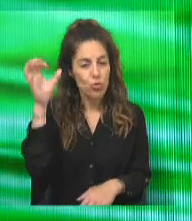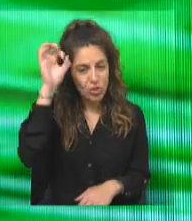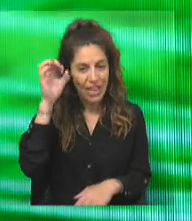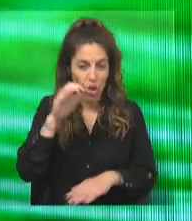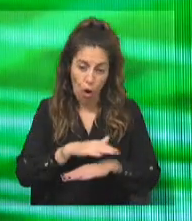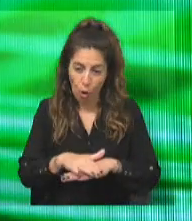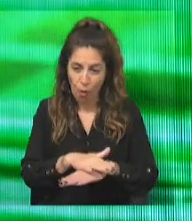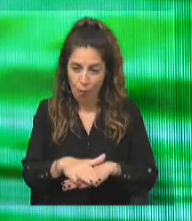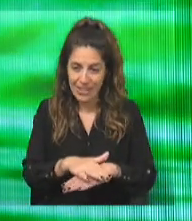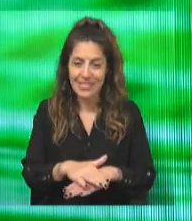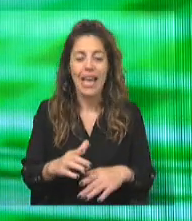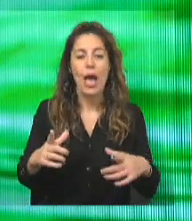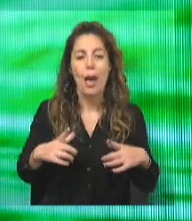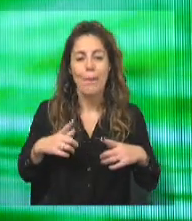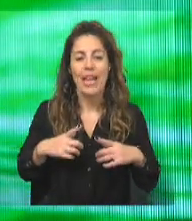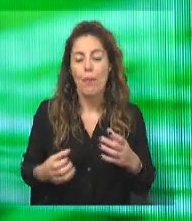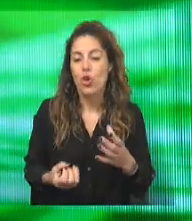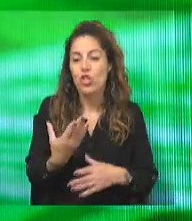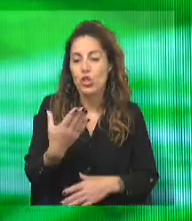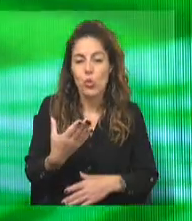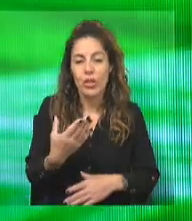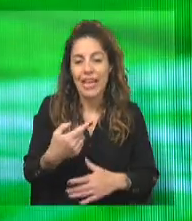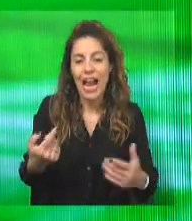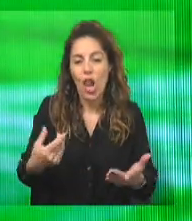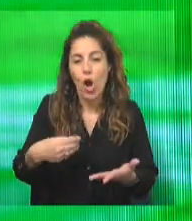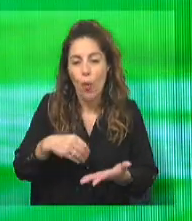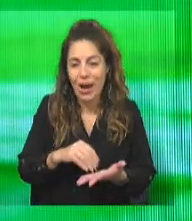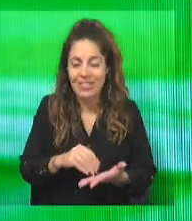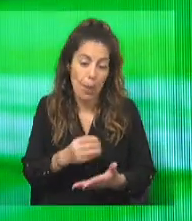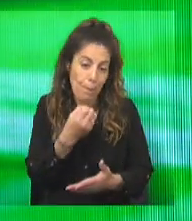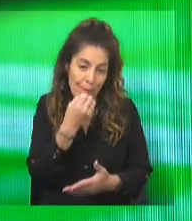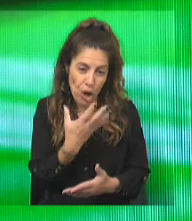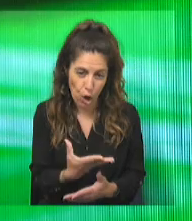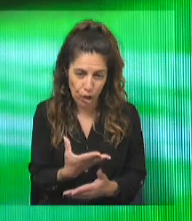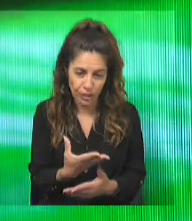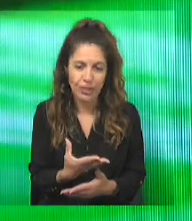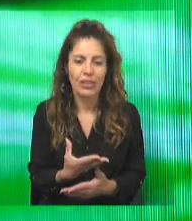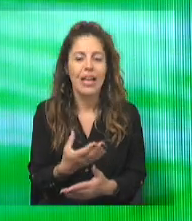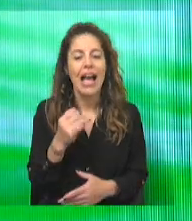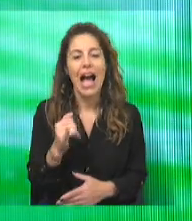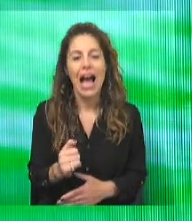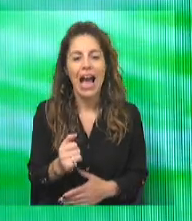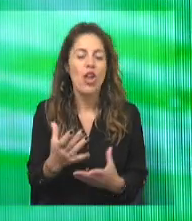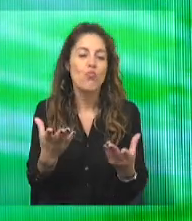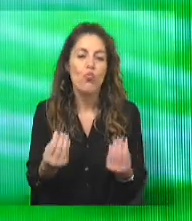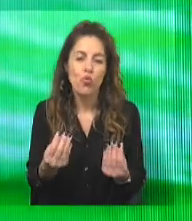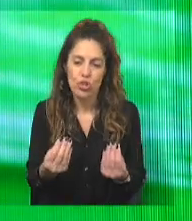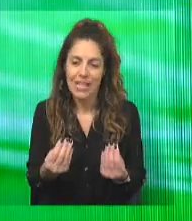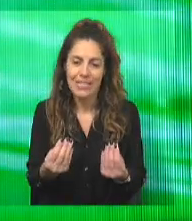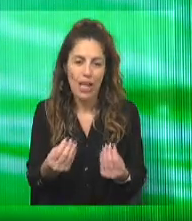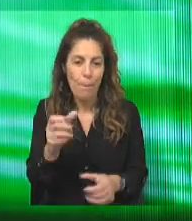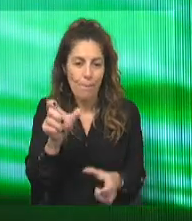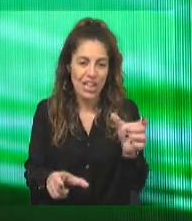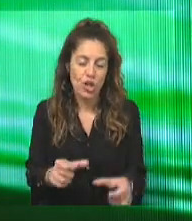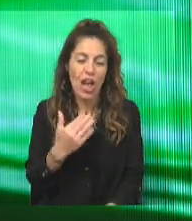Esperamos que si si surge algo más mejor eh Hay muchas mucha gente